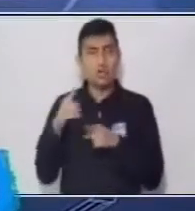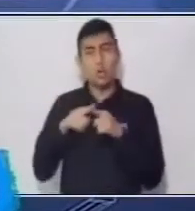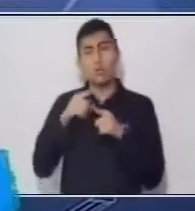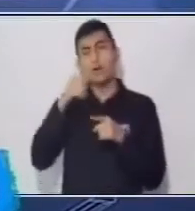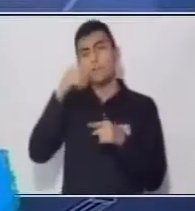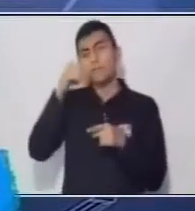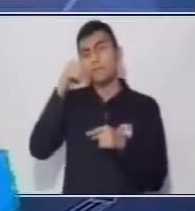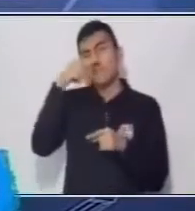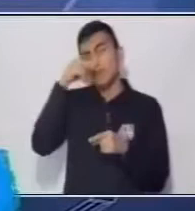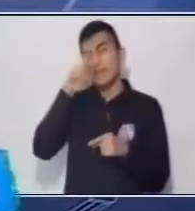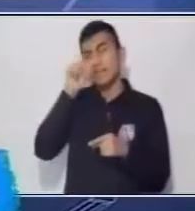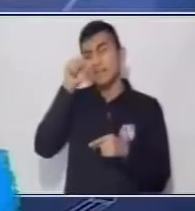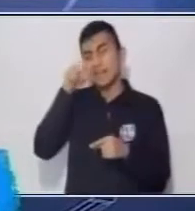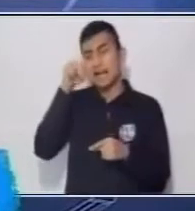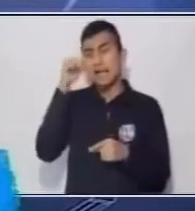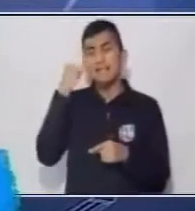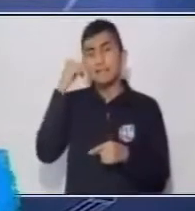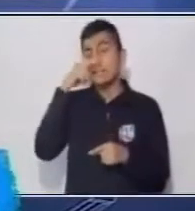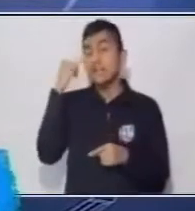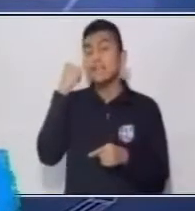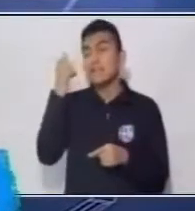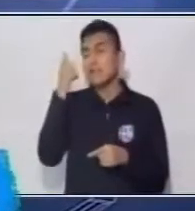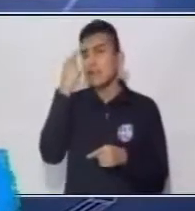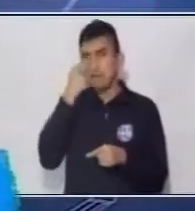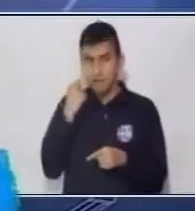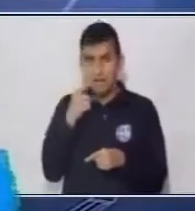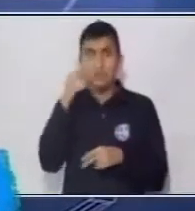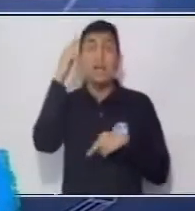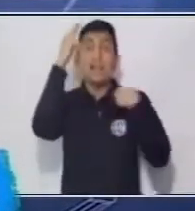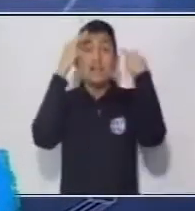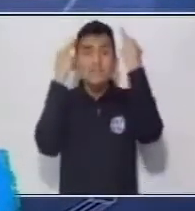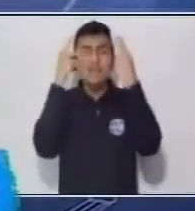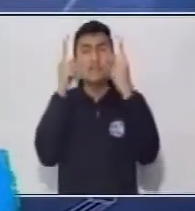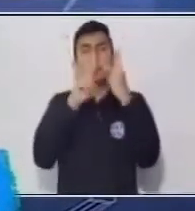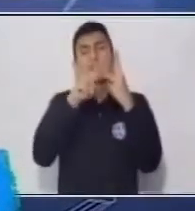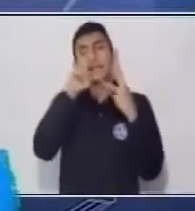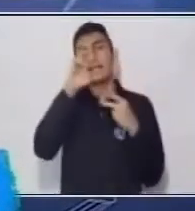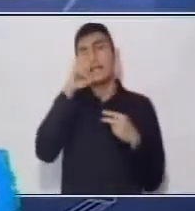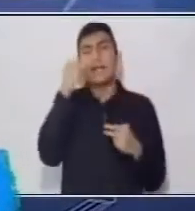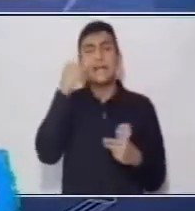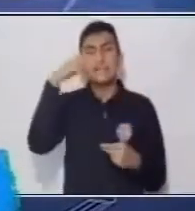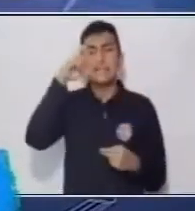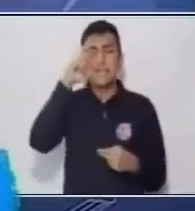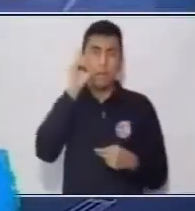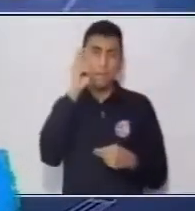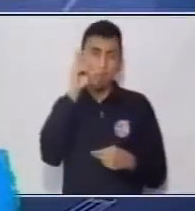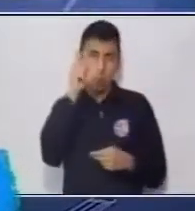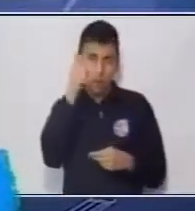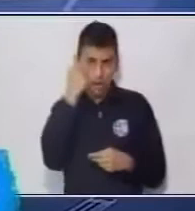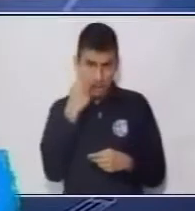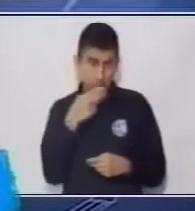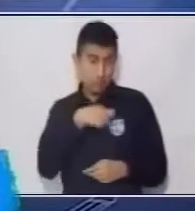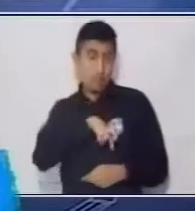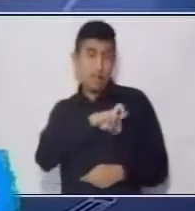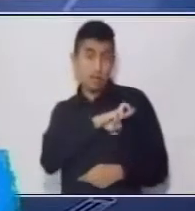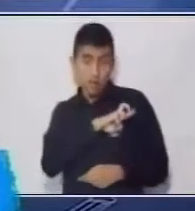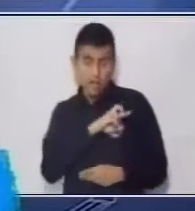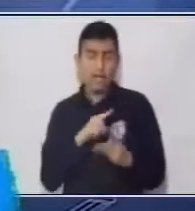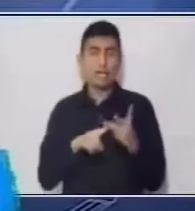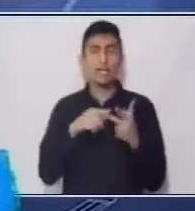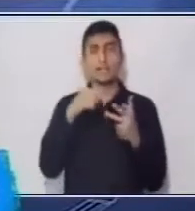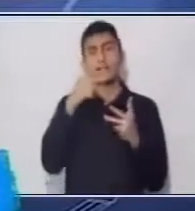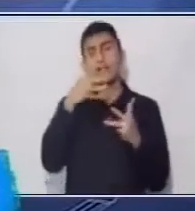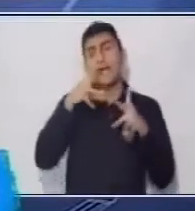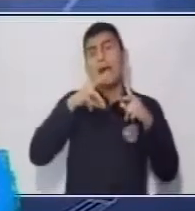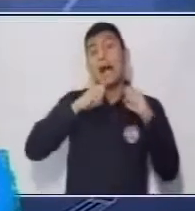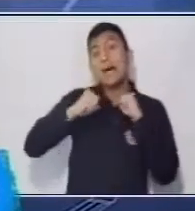o intransitivas, en reflexivas, en recíprocas, en personales o impersonales y en